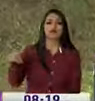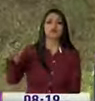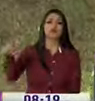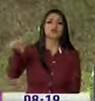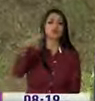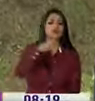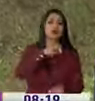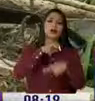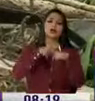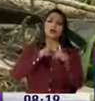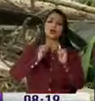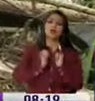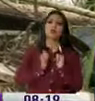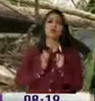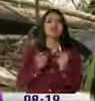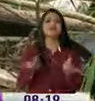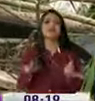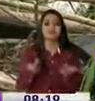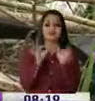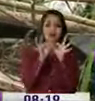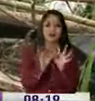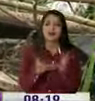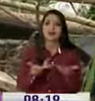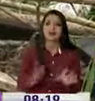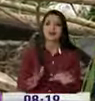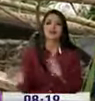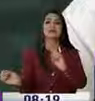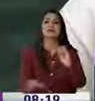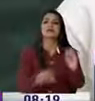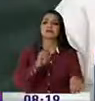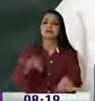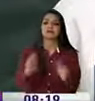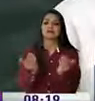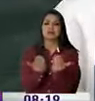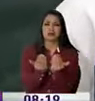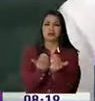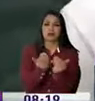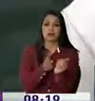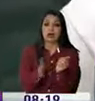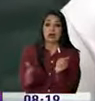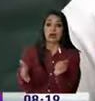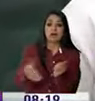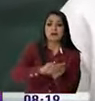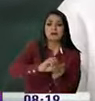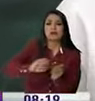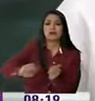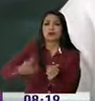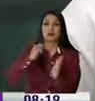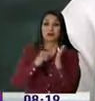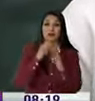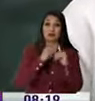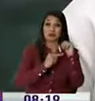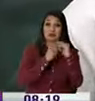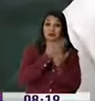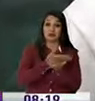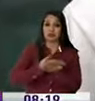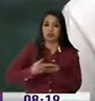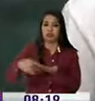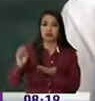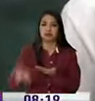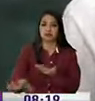encuentra descuidado y está siendo utilizado como basurero. Toda la curva botan escombros y basura,